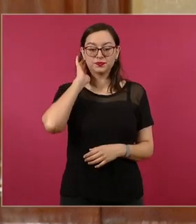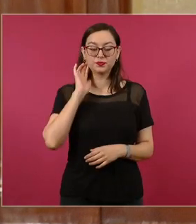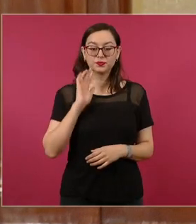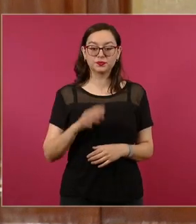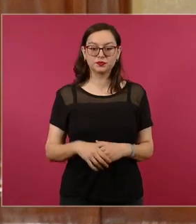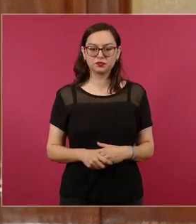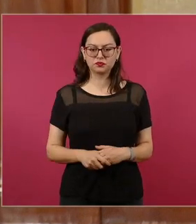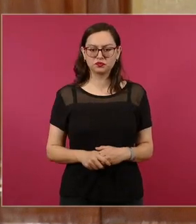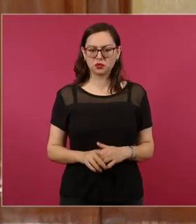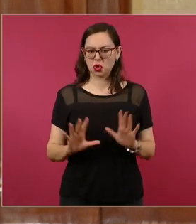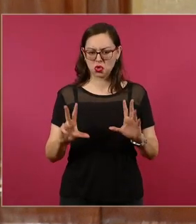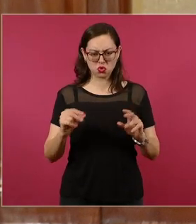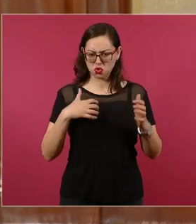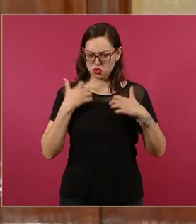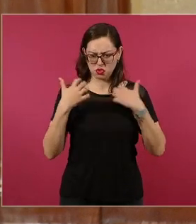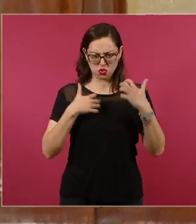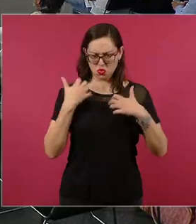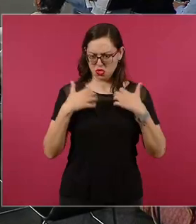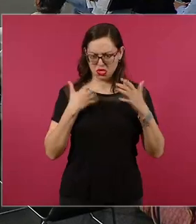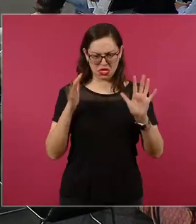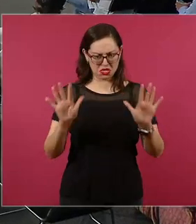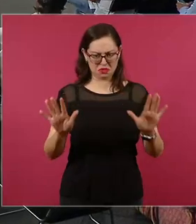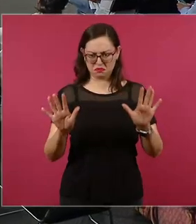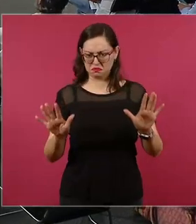Sin enojarnos, no, nada más es, a ver,